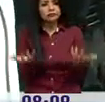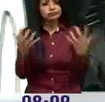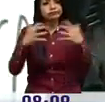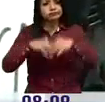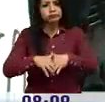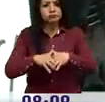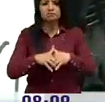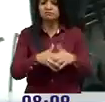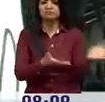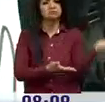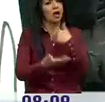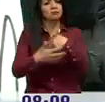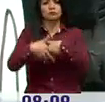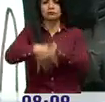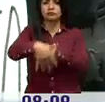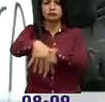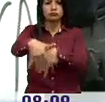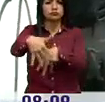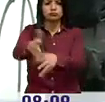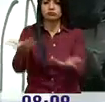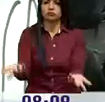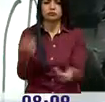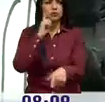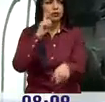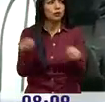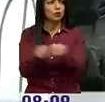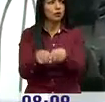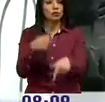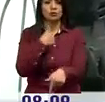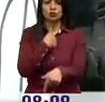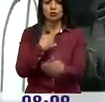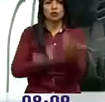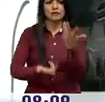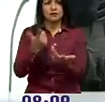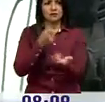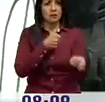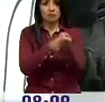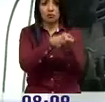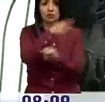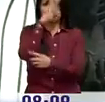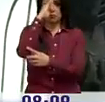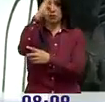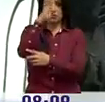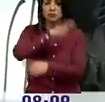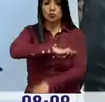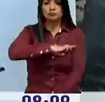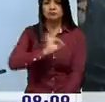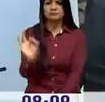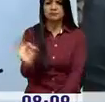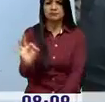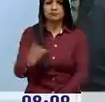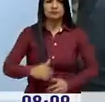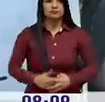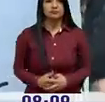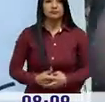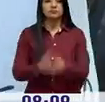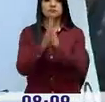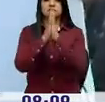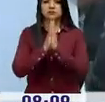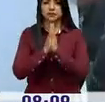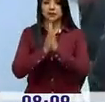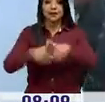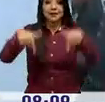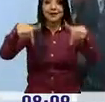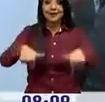salir hacer la protesta en vista que nosotros ya no tenemos el apoyo de la policía metropolitana nosotros estamos pidiendo es que